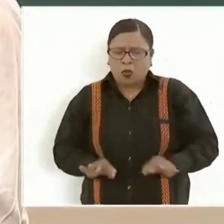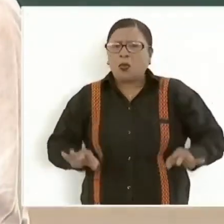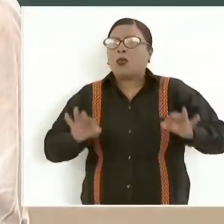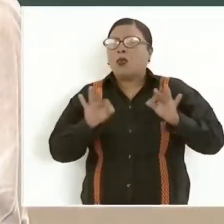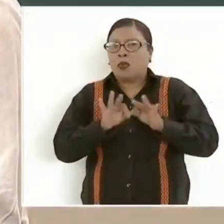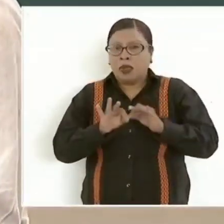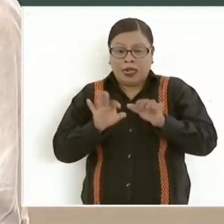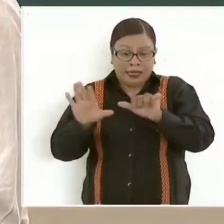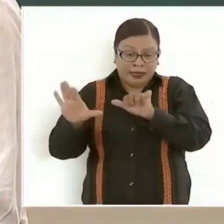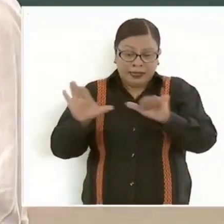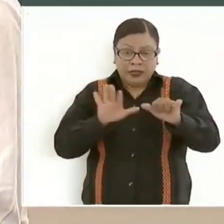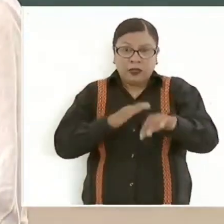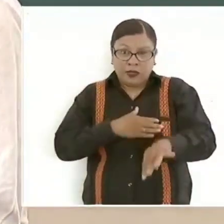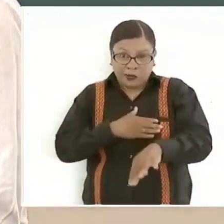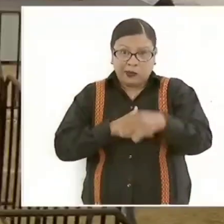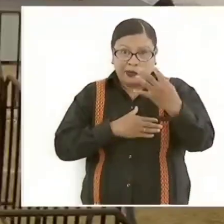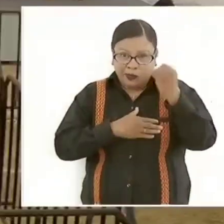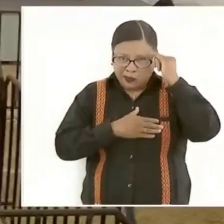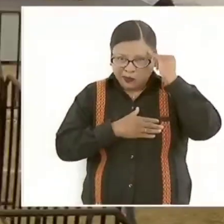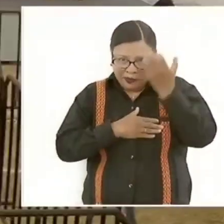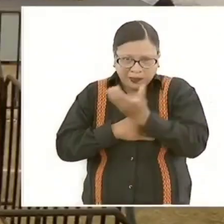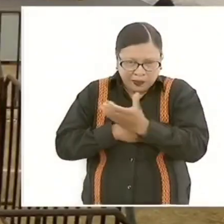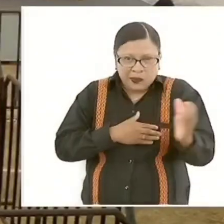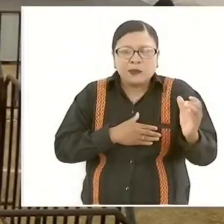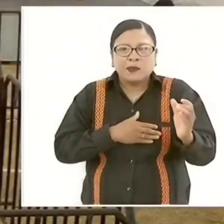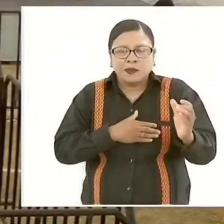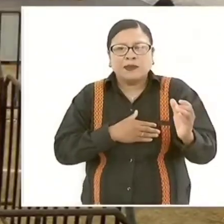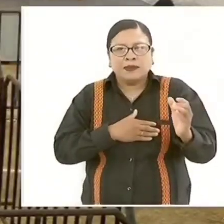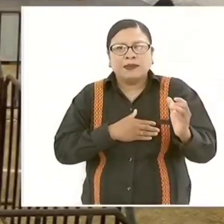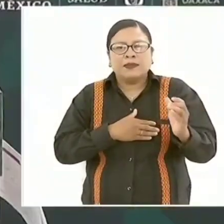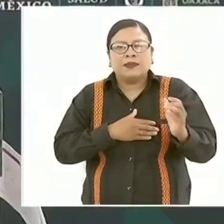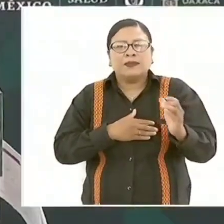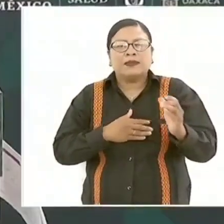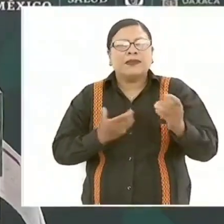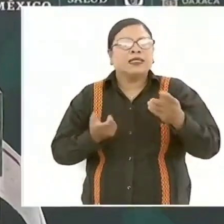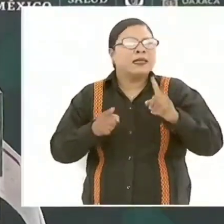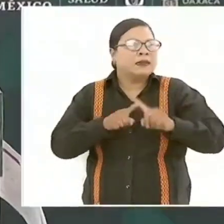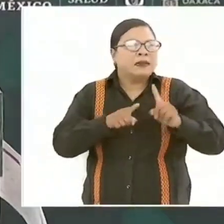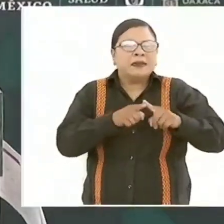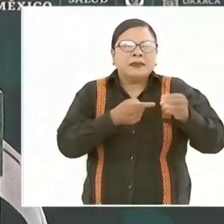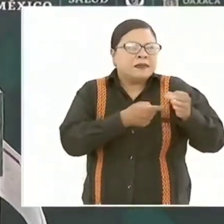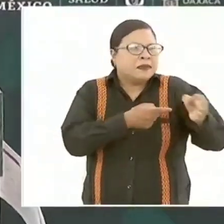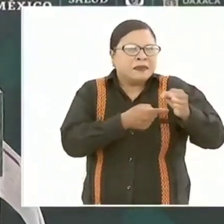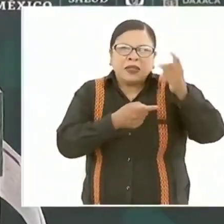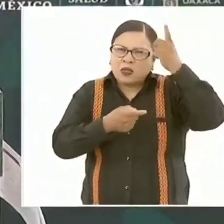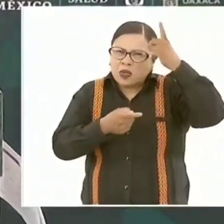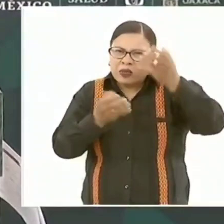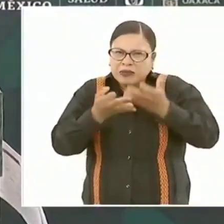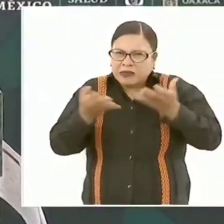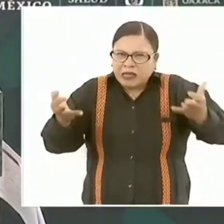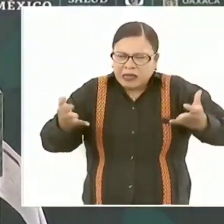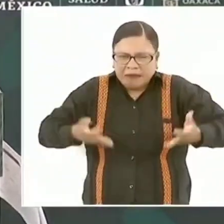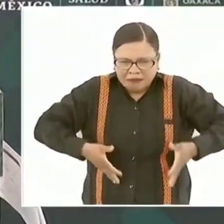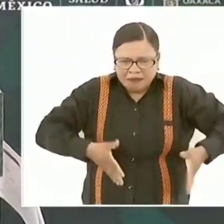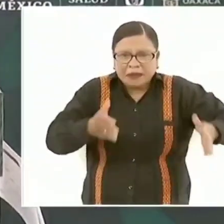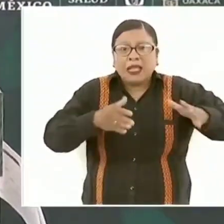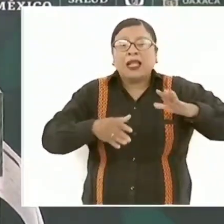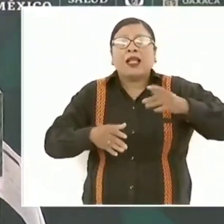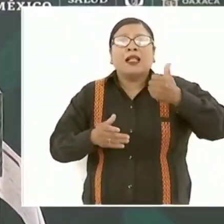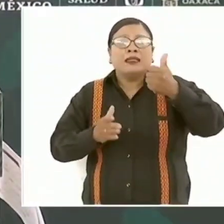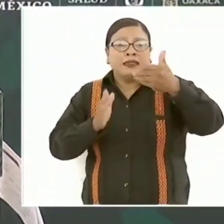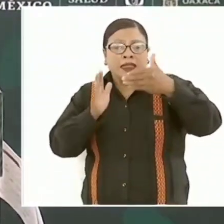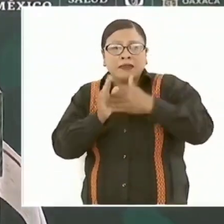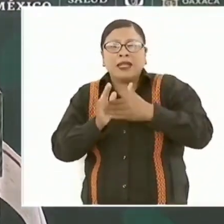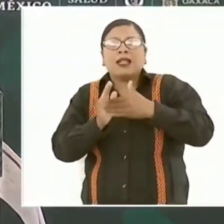porque estos 614 campesinos, ejidatarios, comuneros, pequeños propietarios, reciben